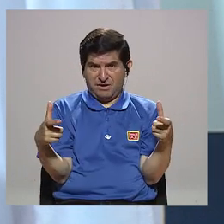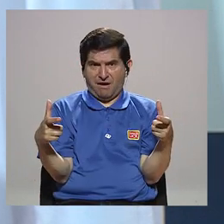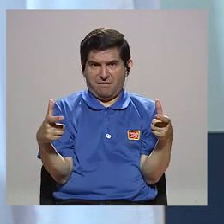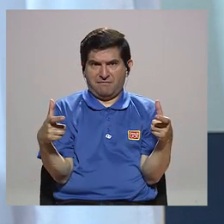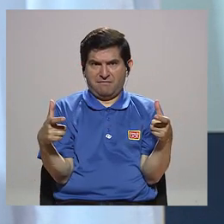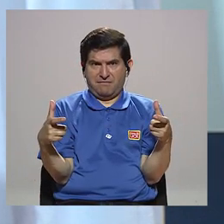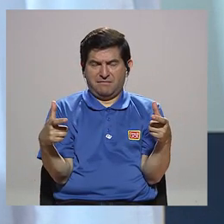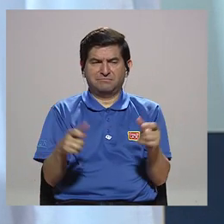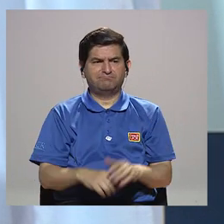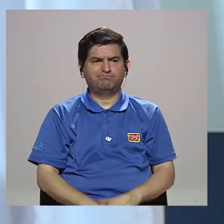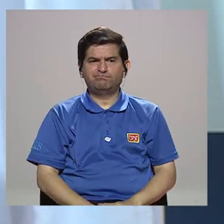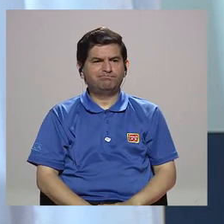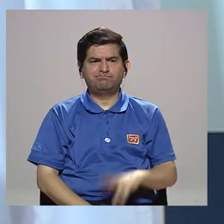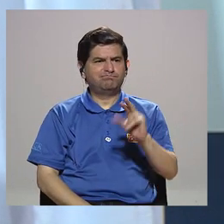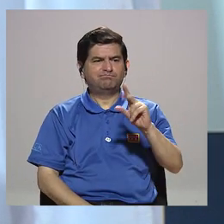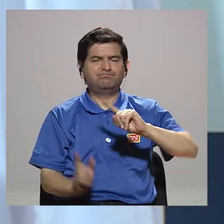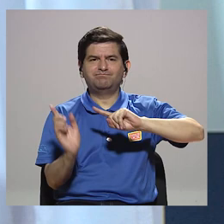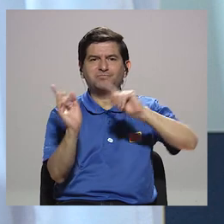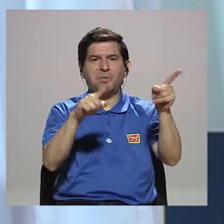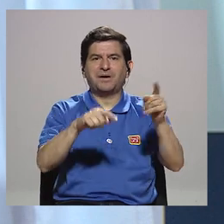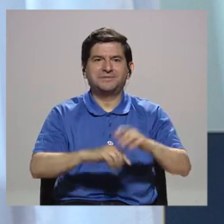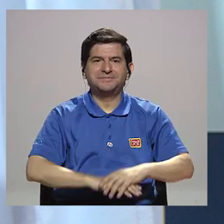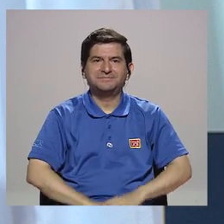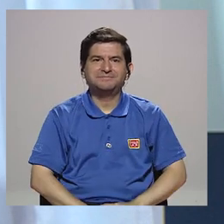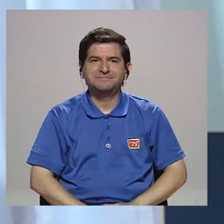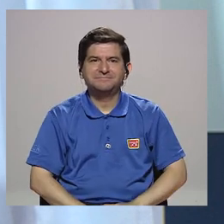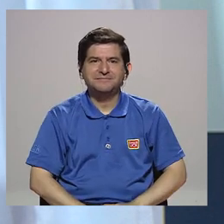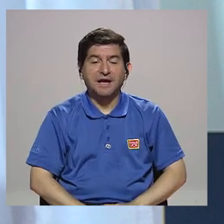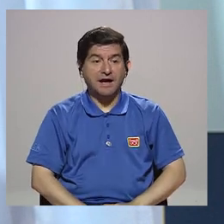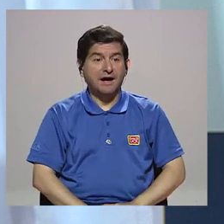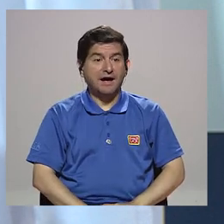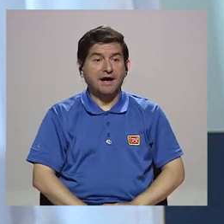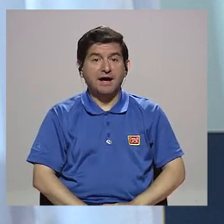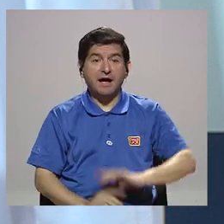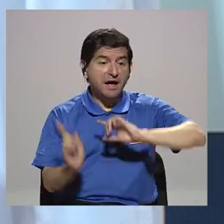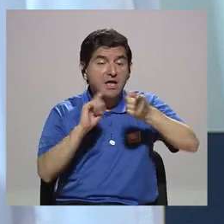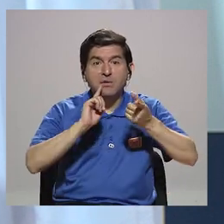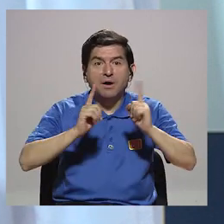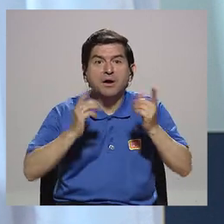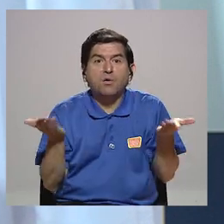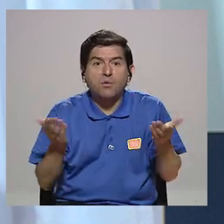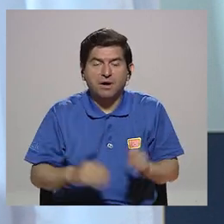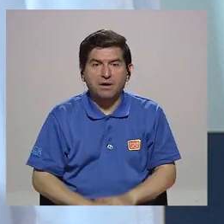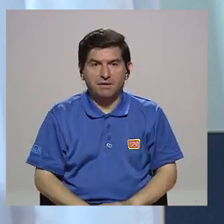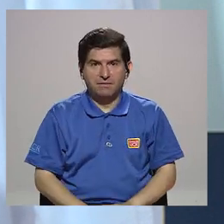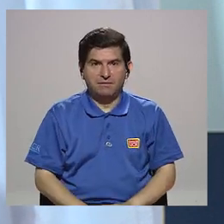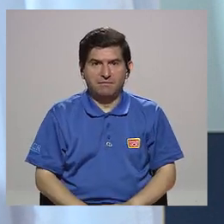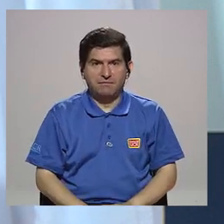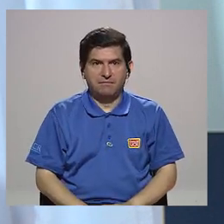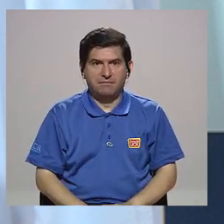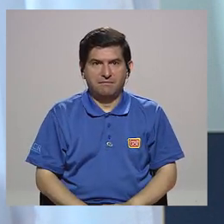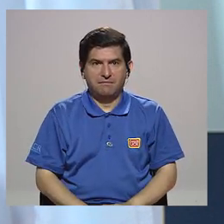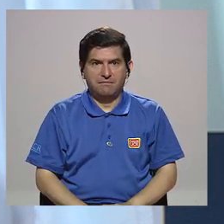mayoría no ni acuden. Bueno, ¿en cuáles son los que acuden? Como les digo,